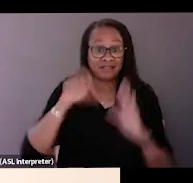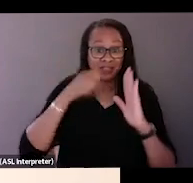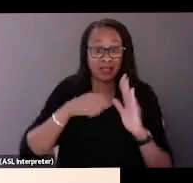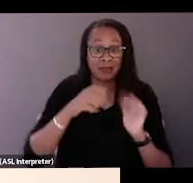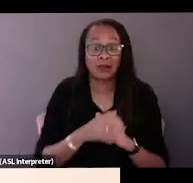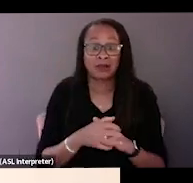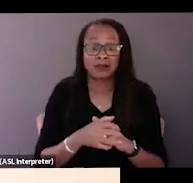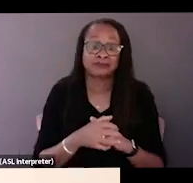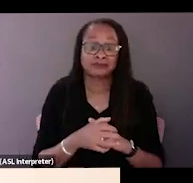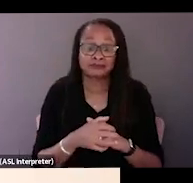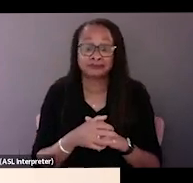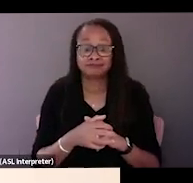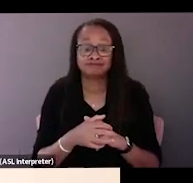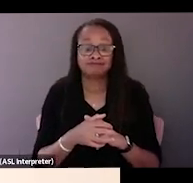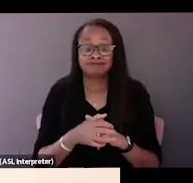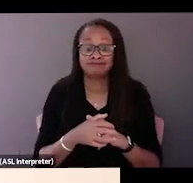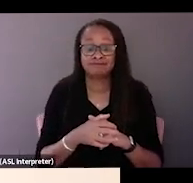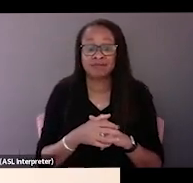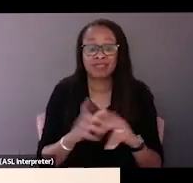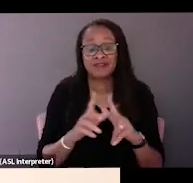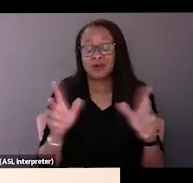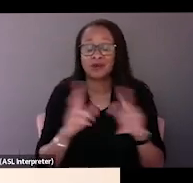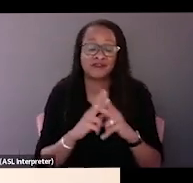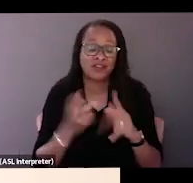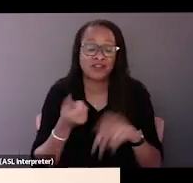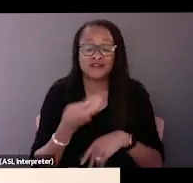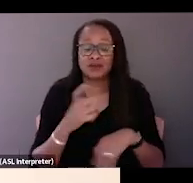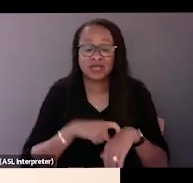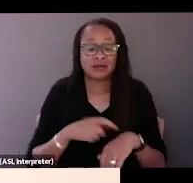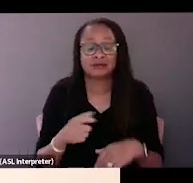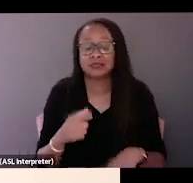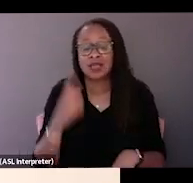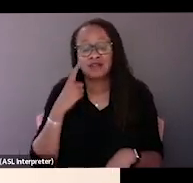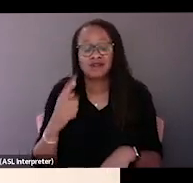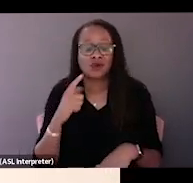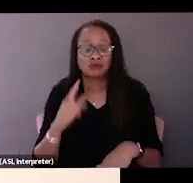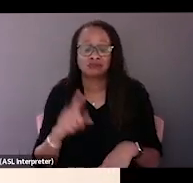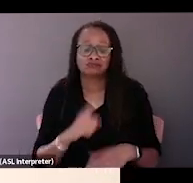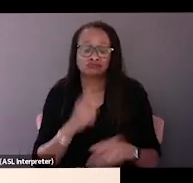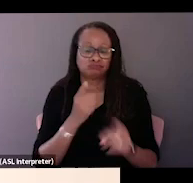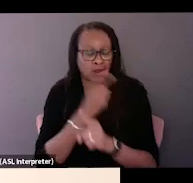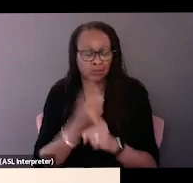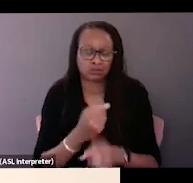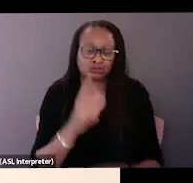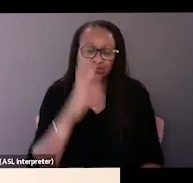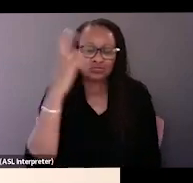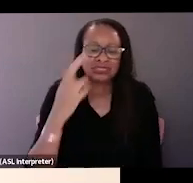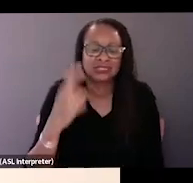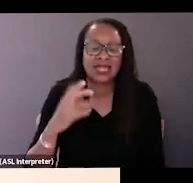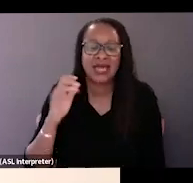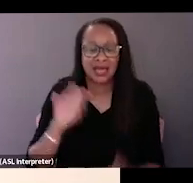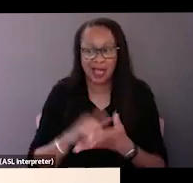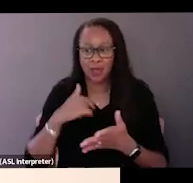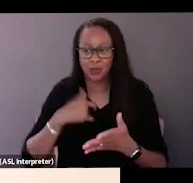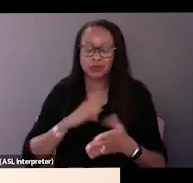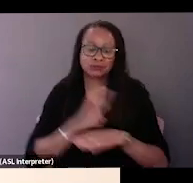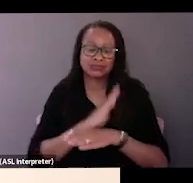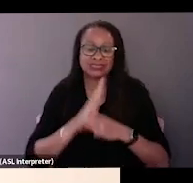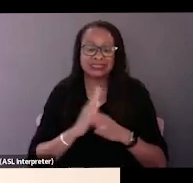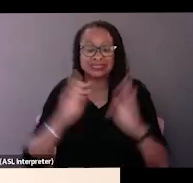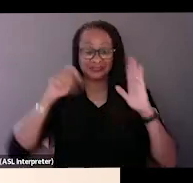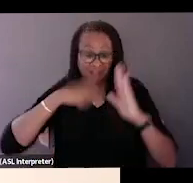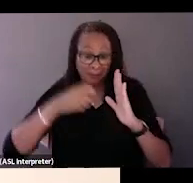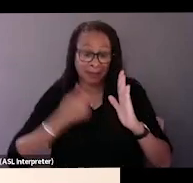lado, porque por un tema práctico de que estaba filmando y quería que el punto de vista fuera el mío detrás de cámara.